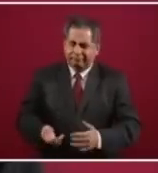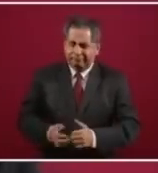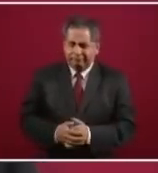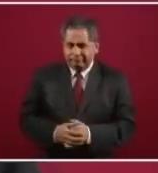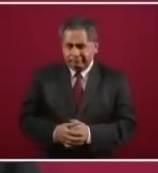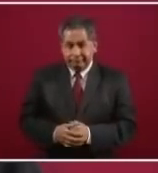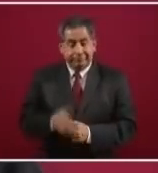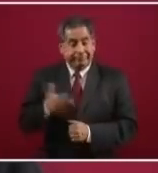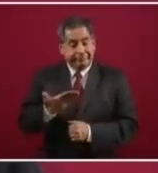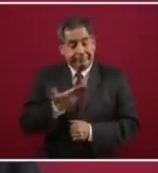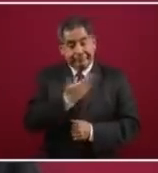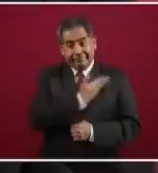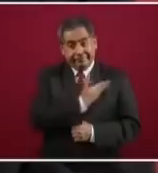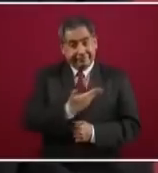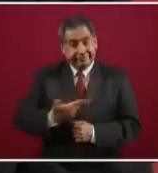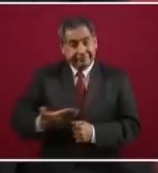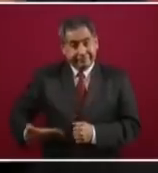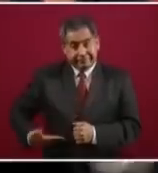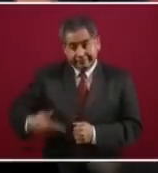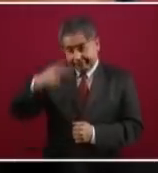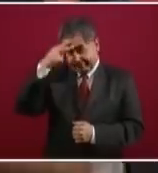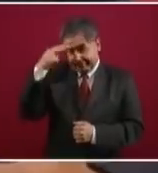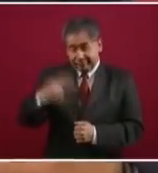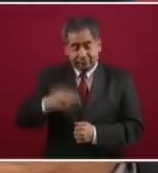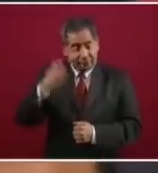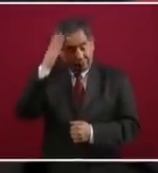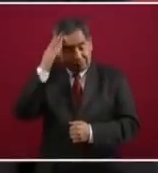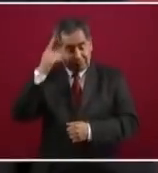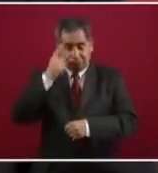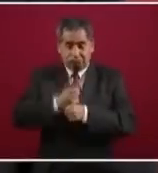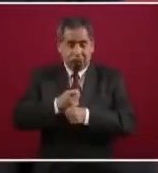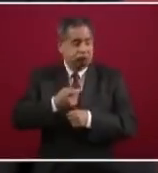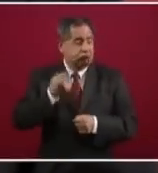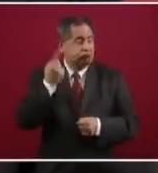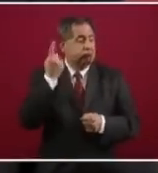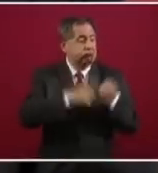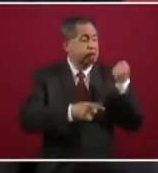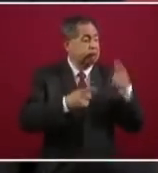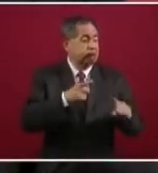y el presidente era el que encabezaba